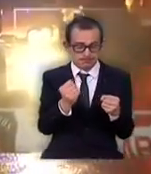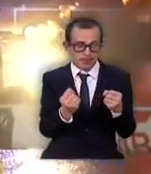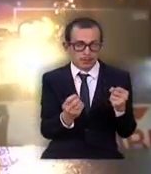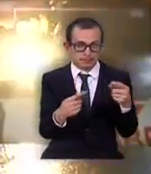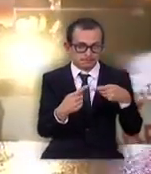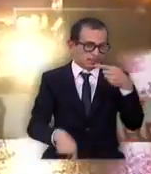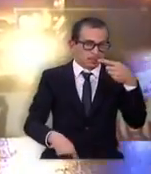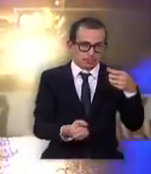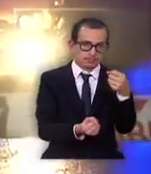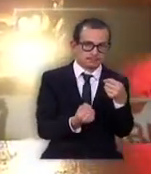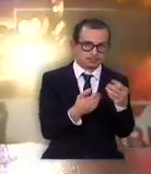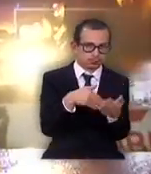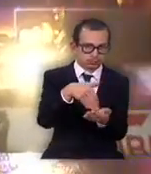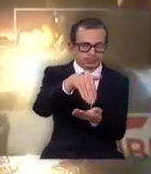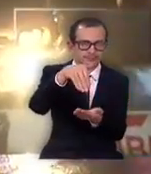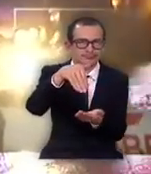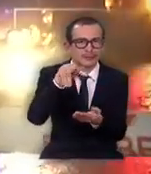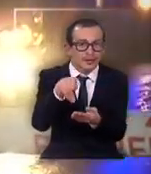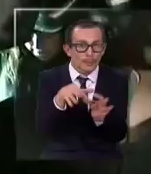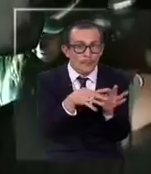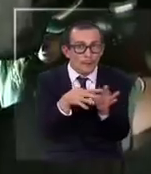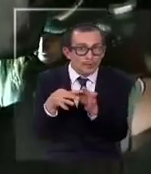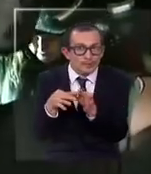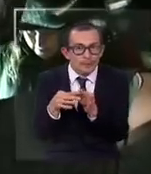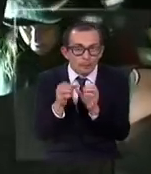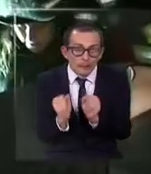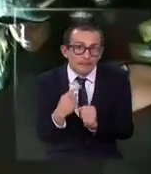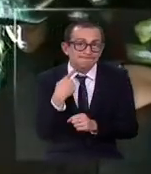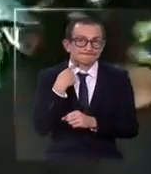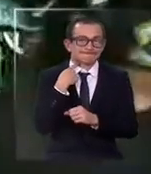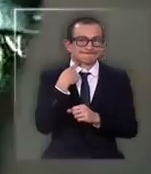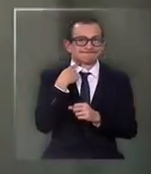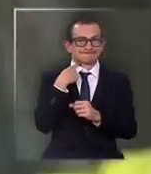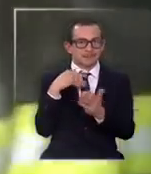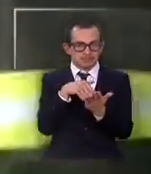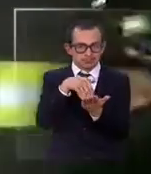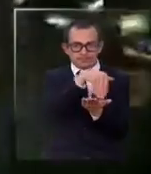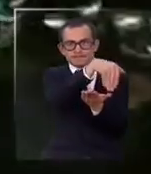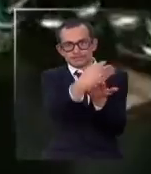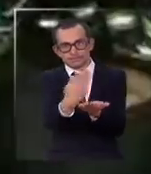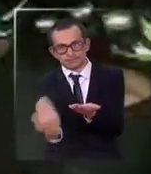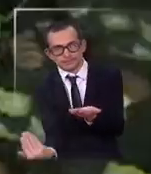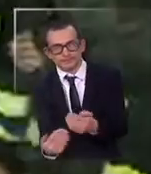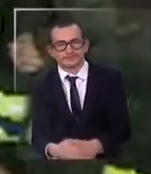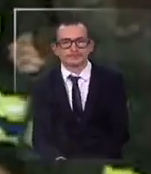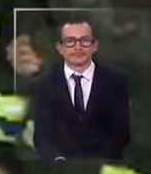del móvil y esto podría haber provocado que este se haya volcado.